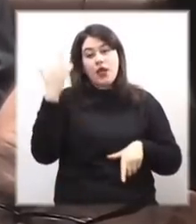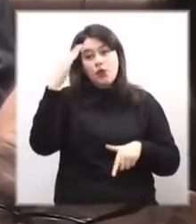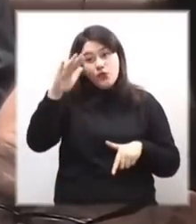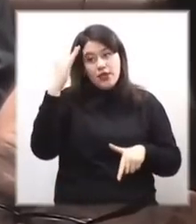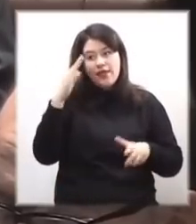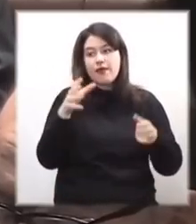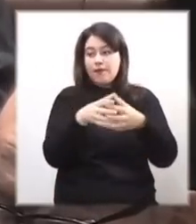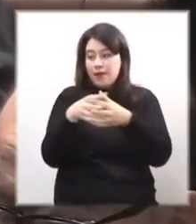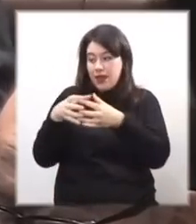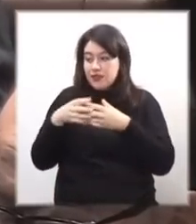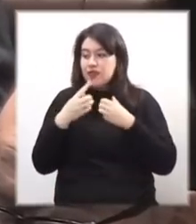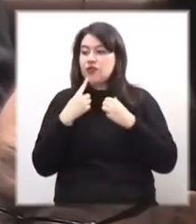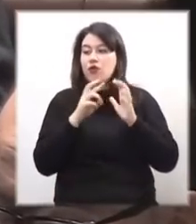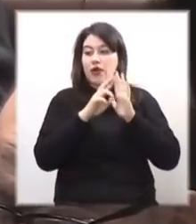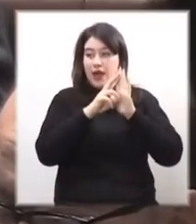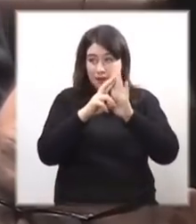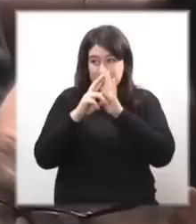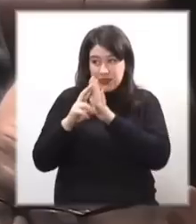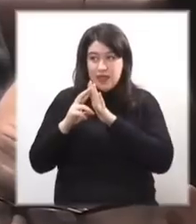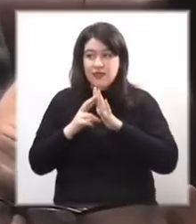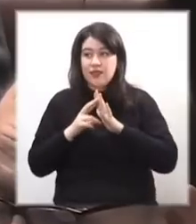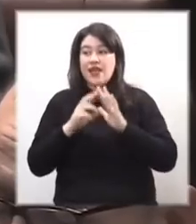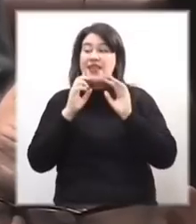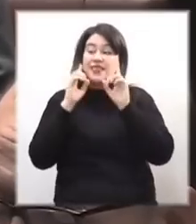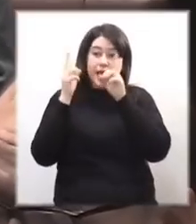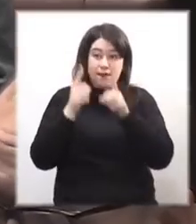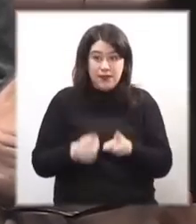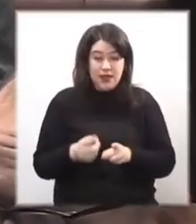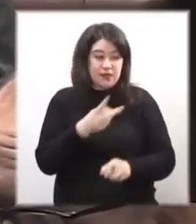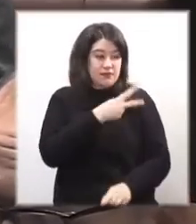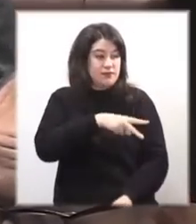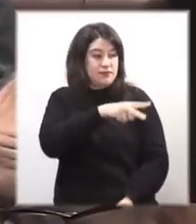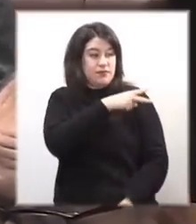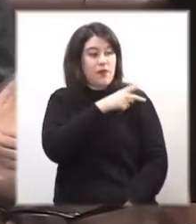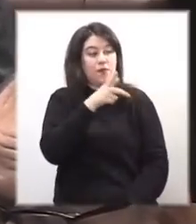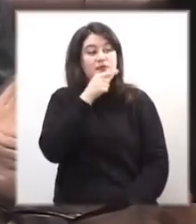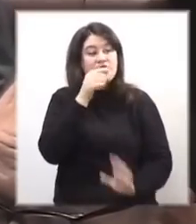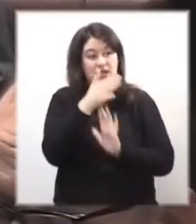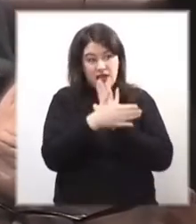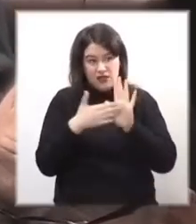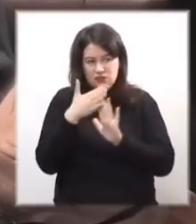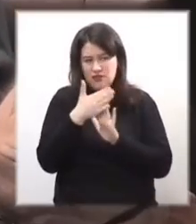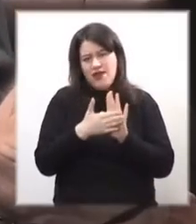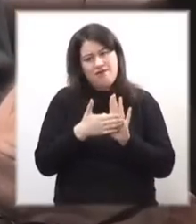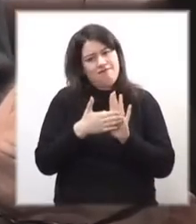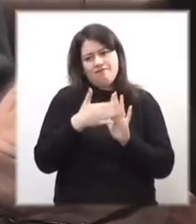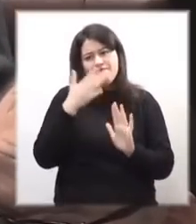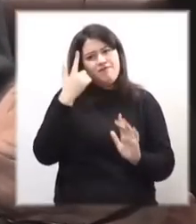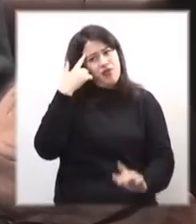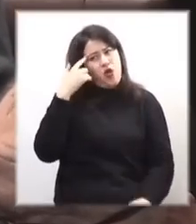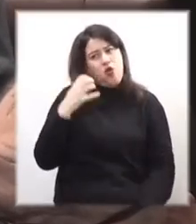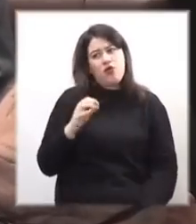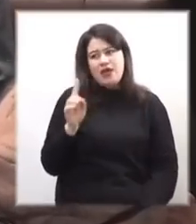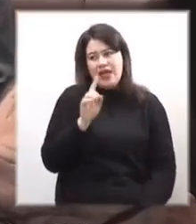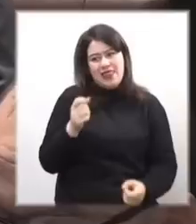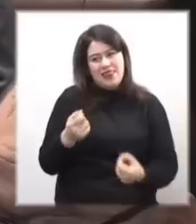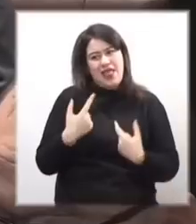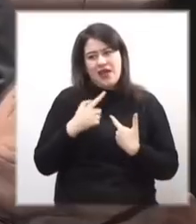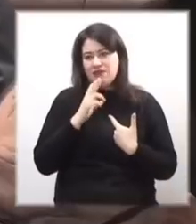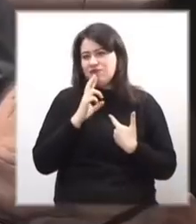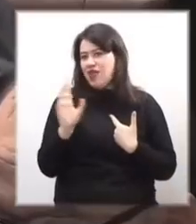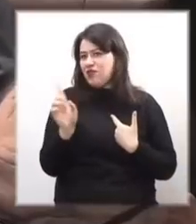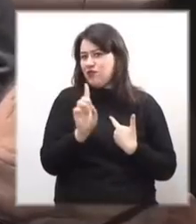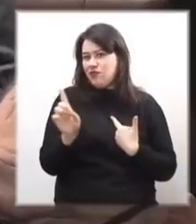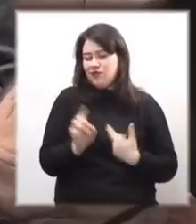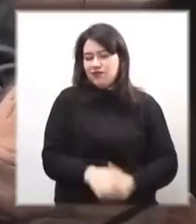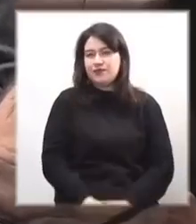autoridades partidarias, representantes en esa mesa y jerarcas de la Policía Nacional, están muy poco convencidos de que esto va a dar resultado.